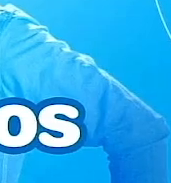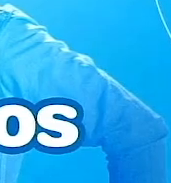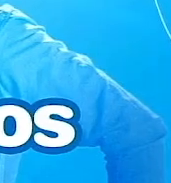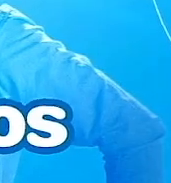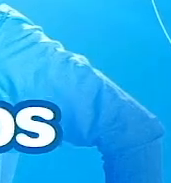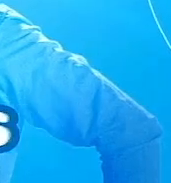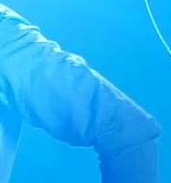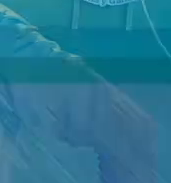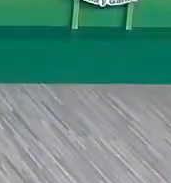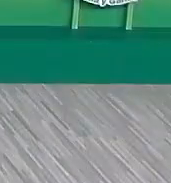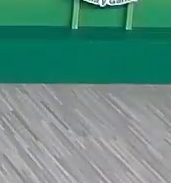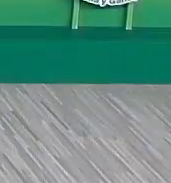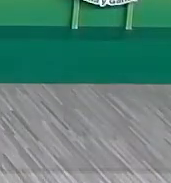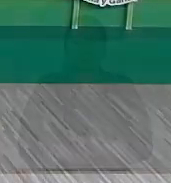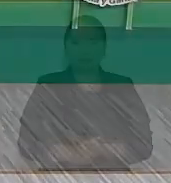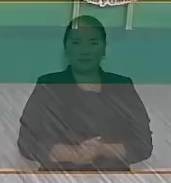vida!